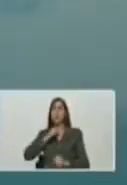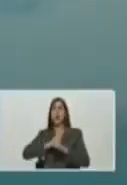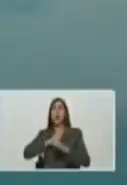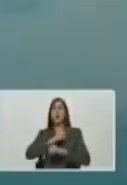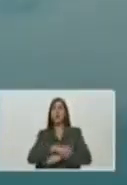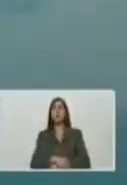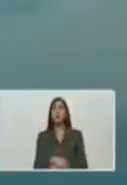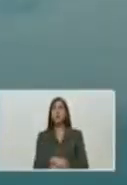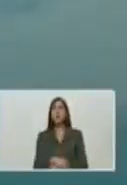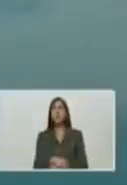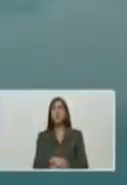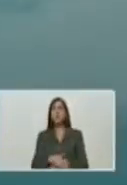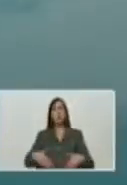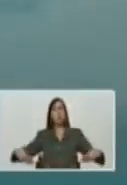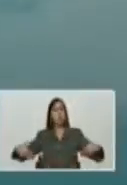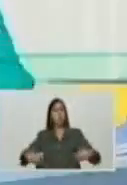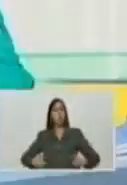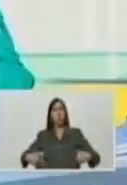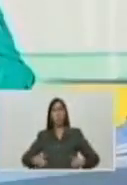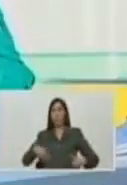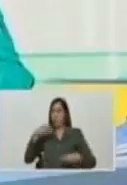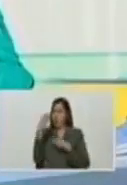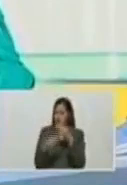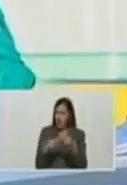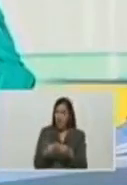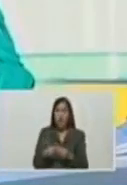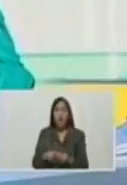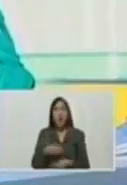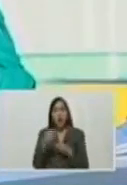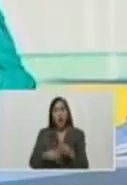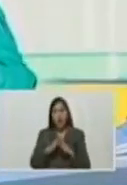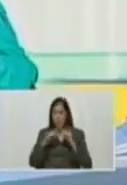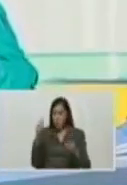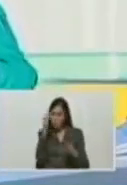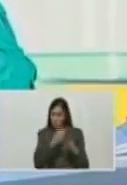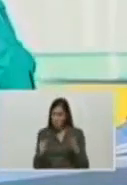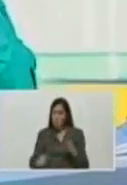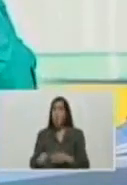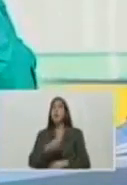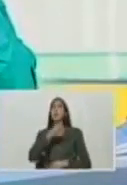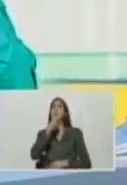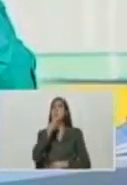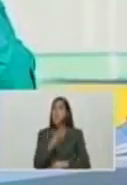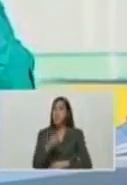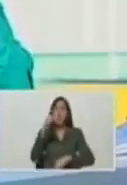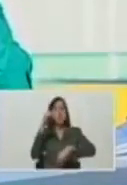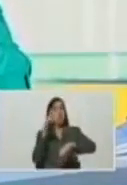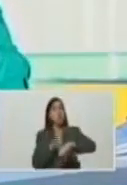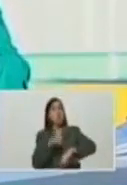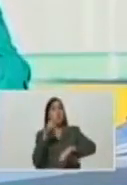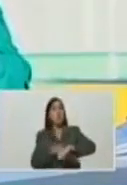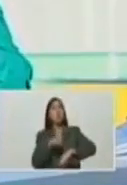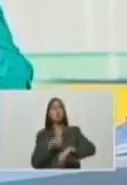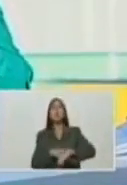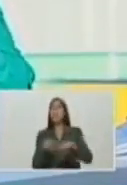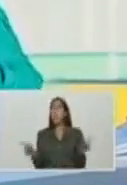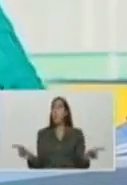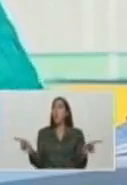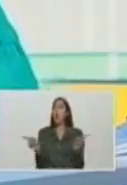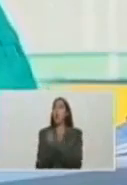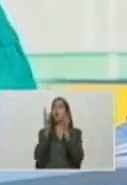esa capacidad de eficiencia para hacer las cosas, y cuando las hacemos, hacerlas en tiempo corto